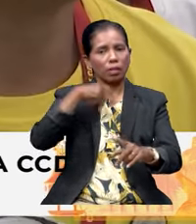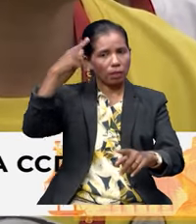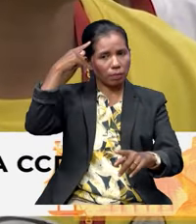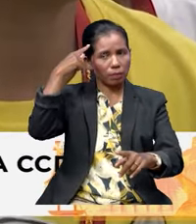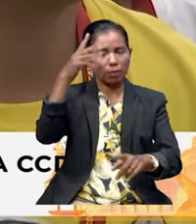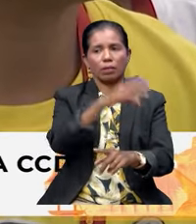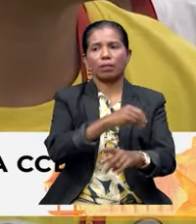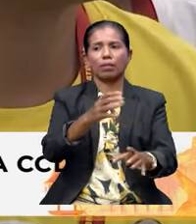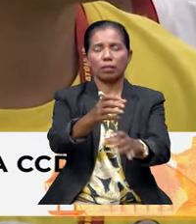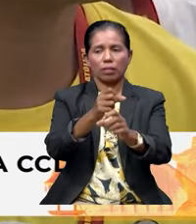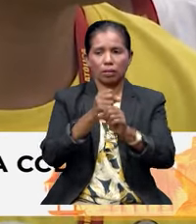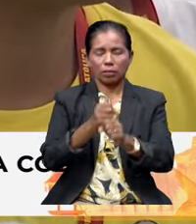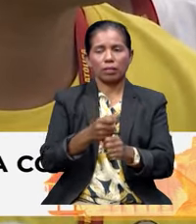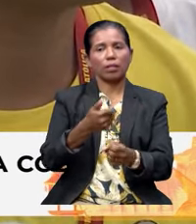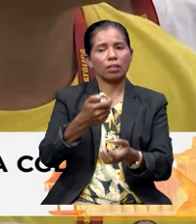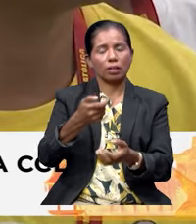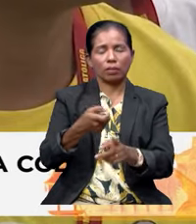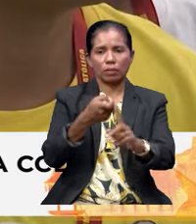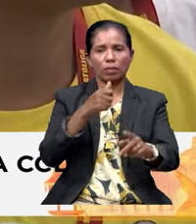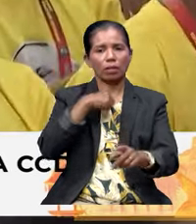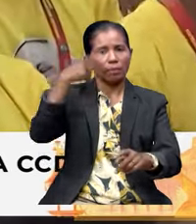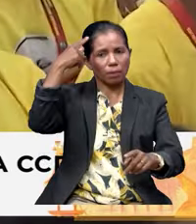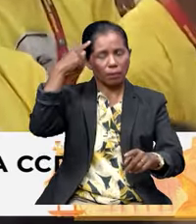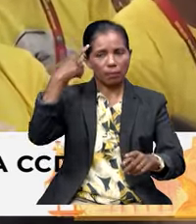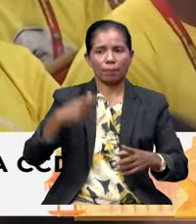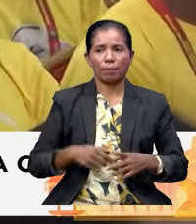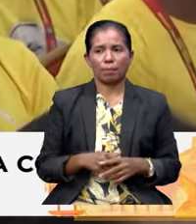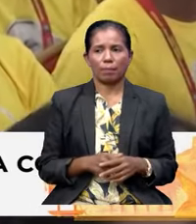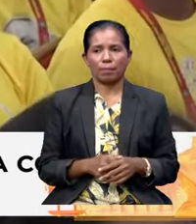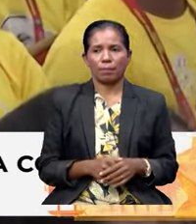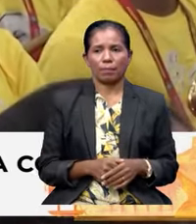Francisco o décimo mosterço Husi Papa. Santina de Jesus, Dilma Suzetti, Gemen.